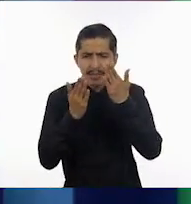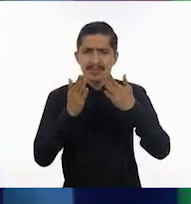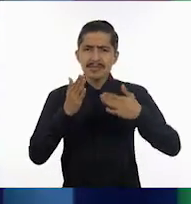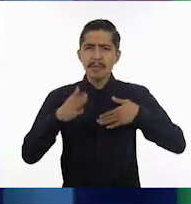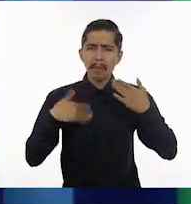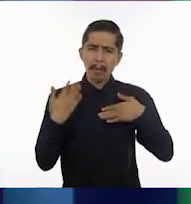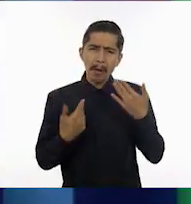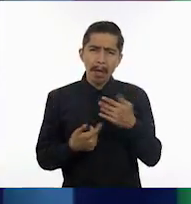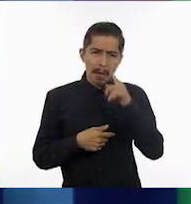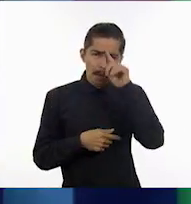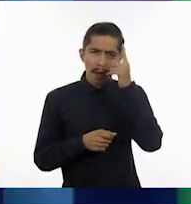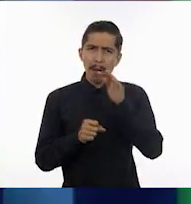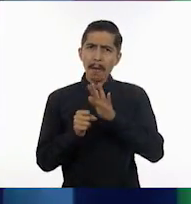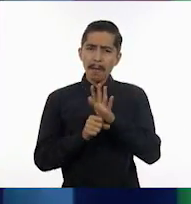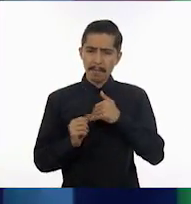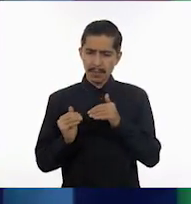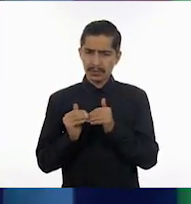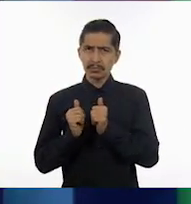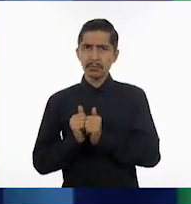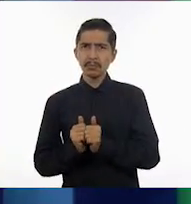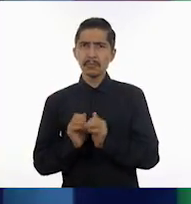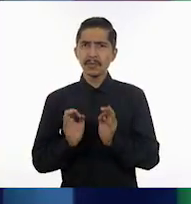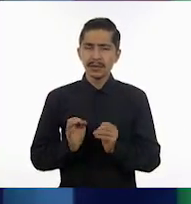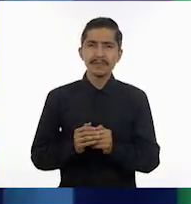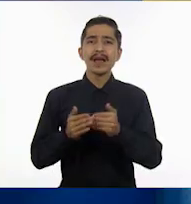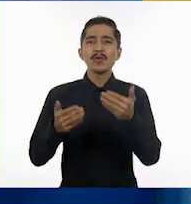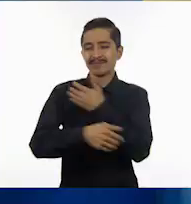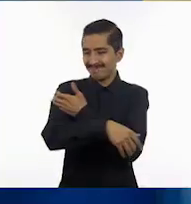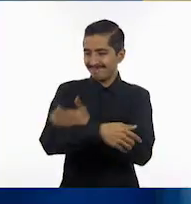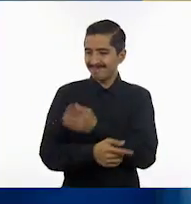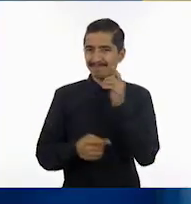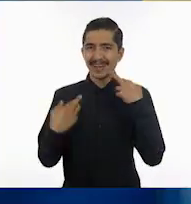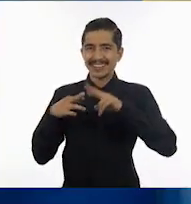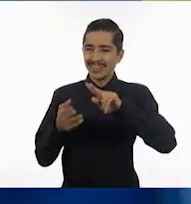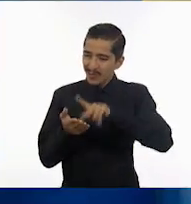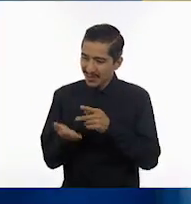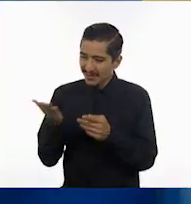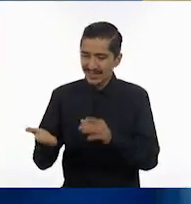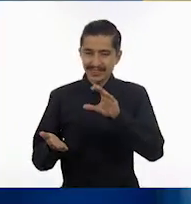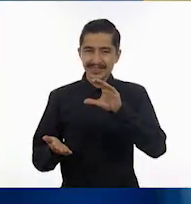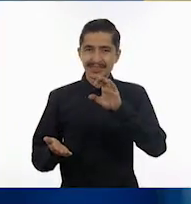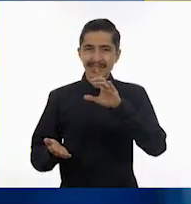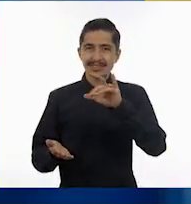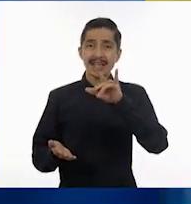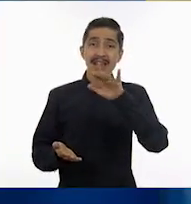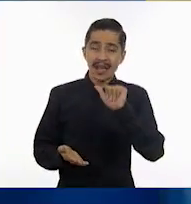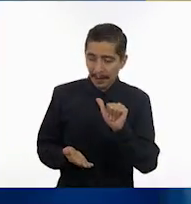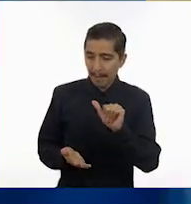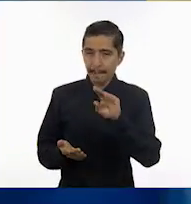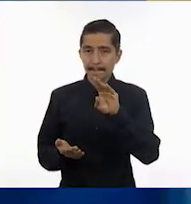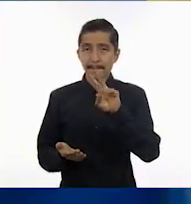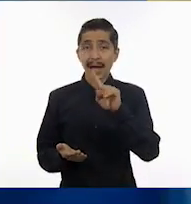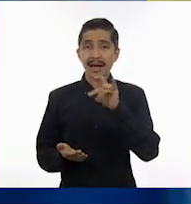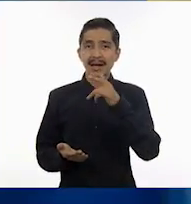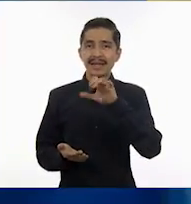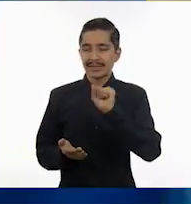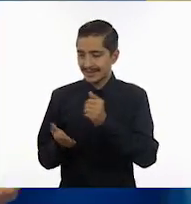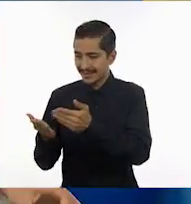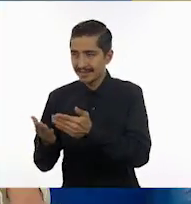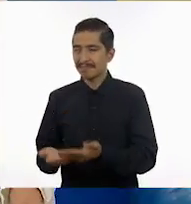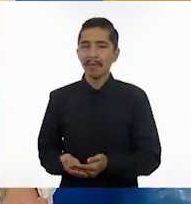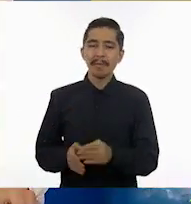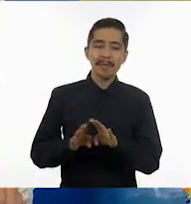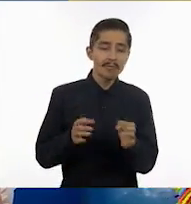desde nuestros hogares. Hoy nos acompaña nuevamente la maestra Cecilia Vargas. Maestra, ¿cómo está? Hola Juan Carlos, muy bien, ¿y tú? También